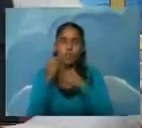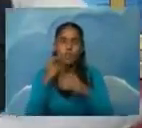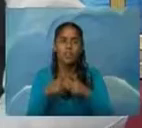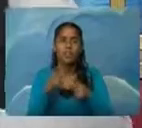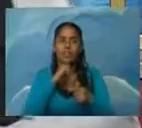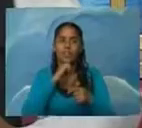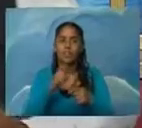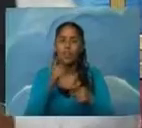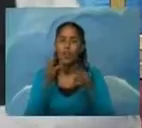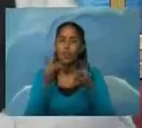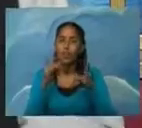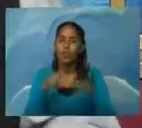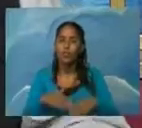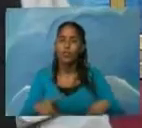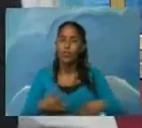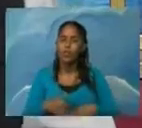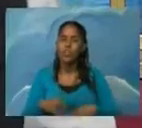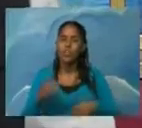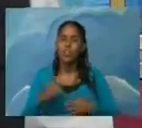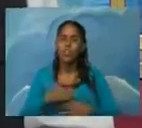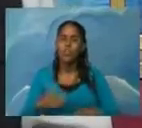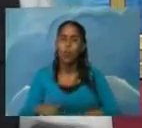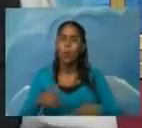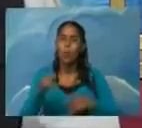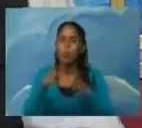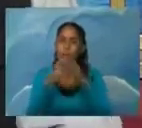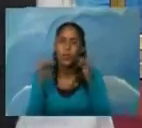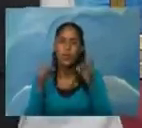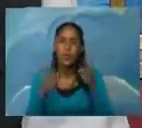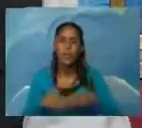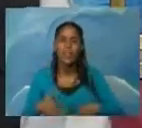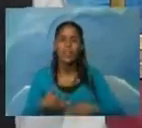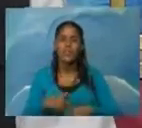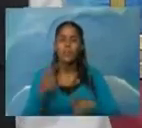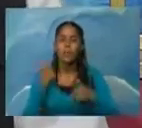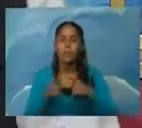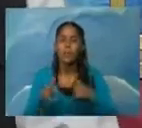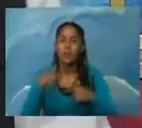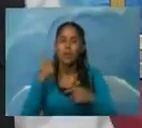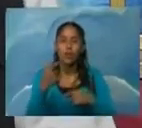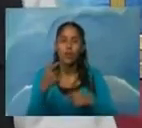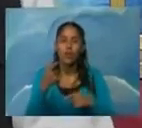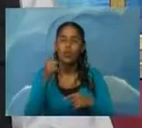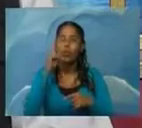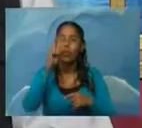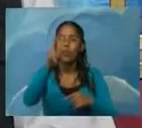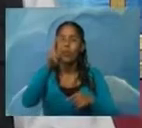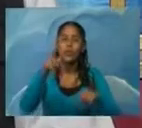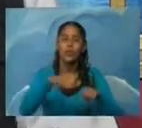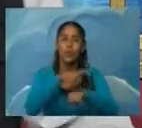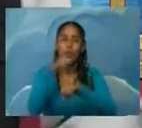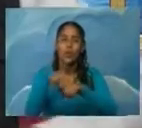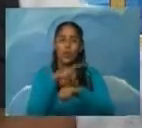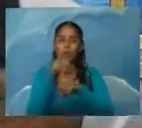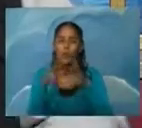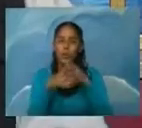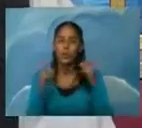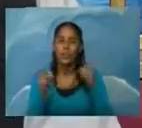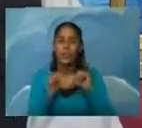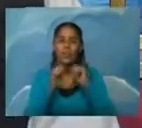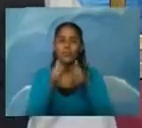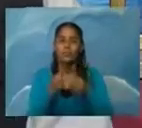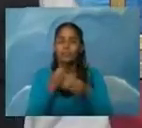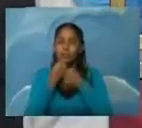es nada más un molestarcito, le dije. No es mucho, le dije. Pero cuando pasaron como 2 horas, hermano, empecé a